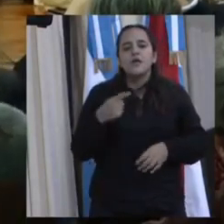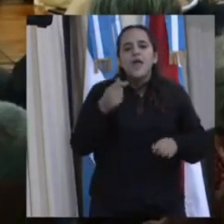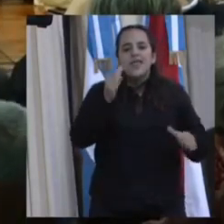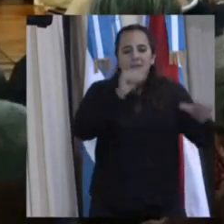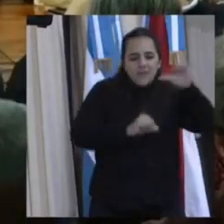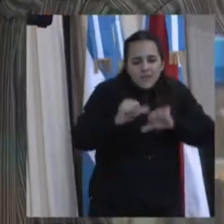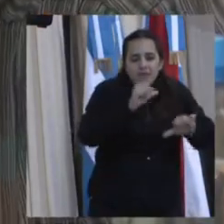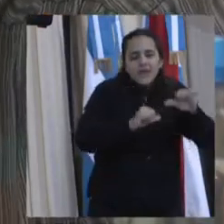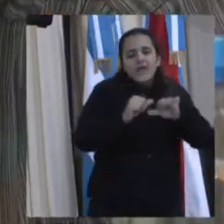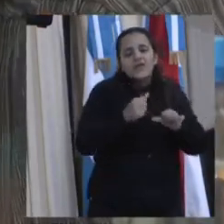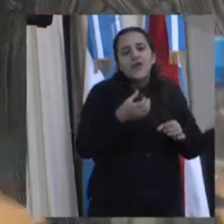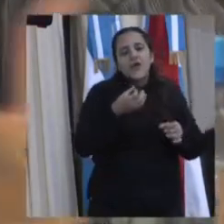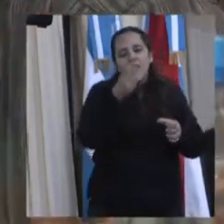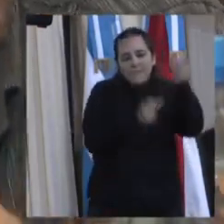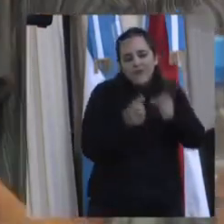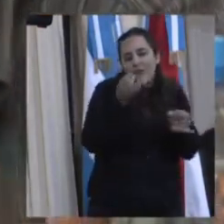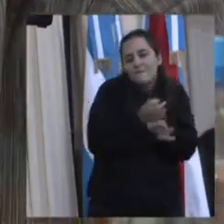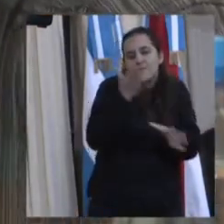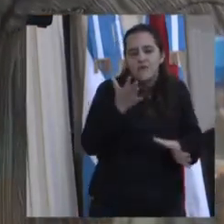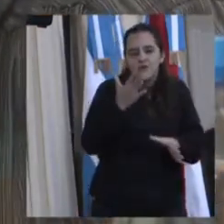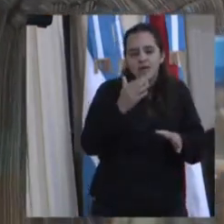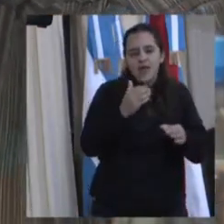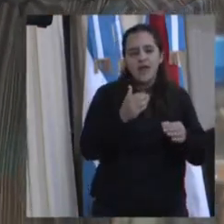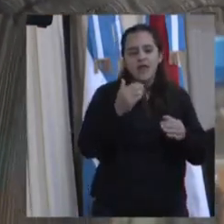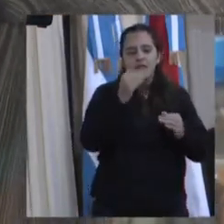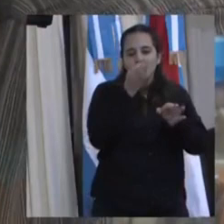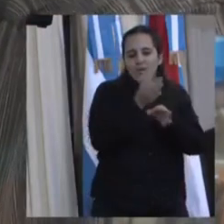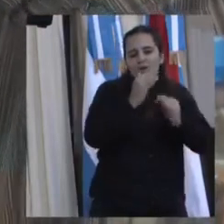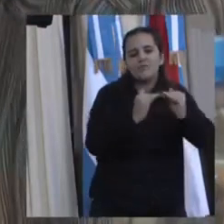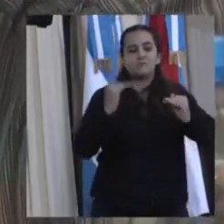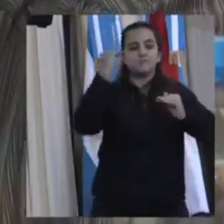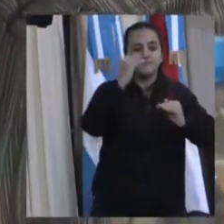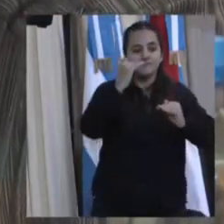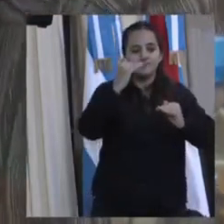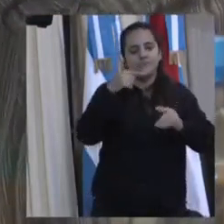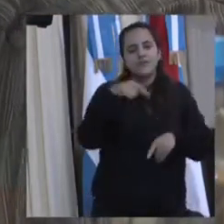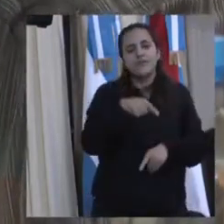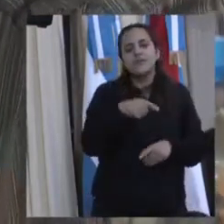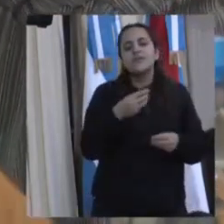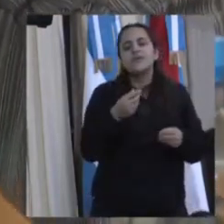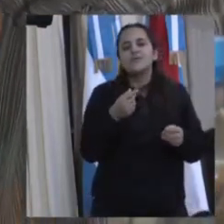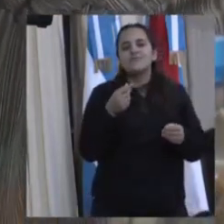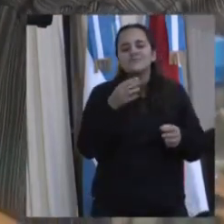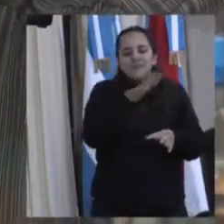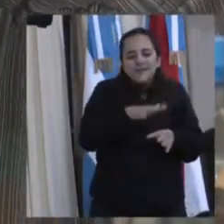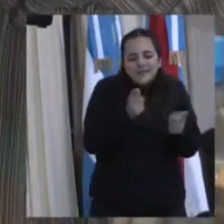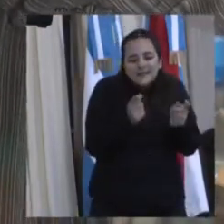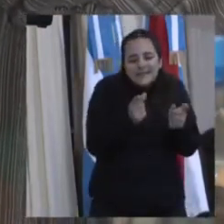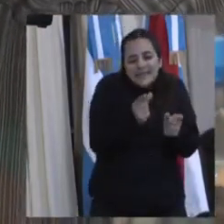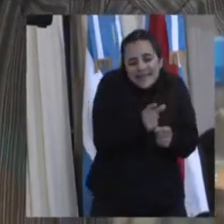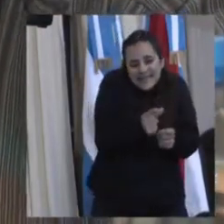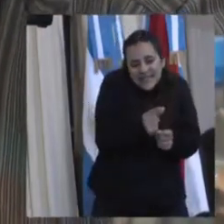carreras profesionales, etcétera, etcétera, que tienen posgrado. Digamos, estamos hablando de un segmento pequeño dentro de ese